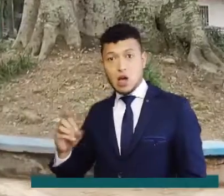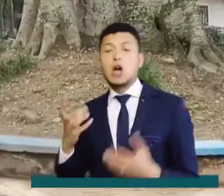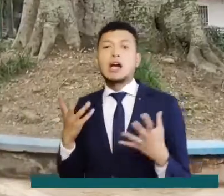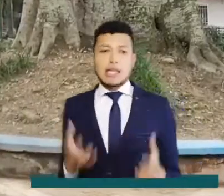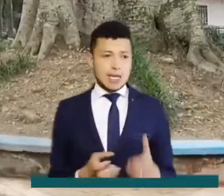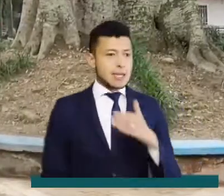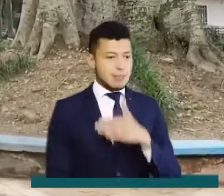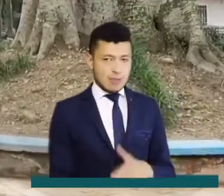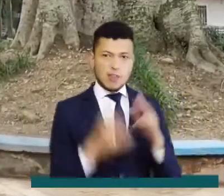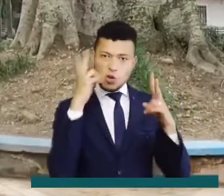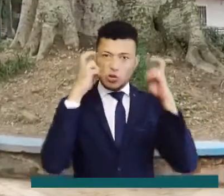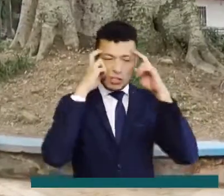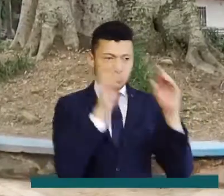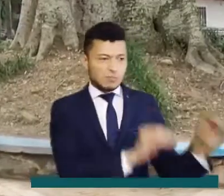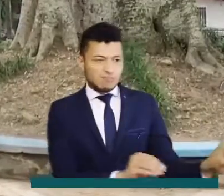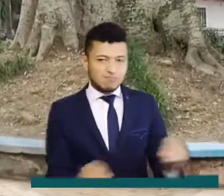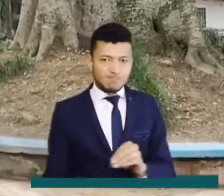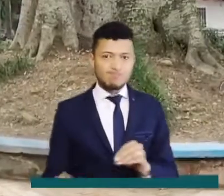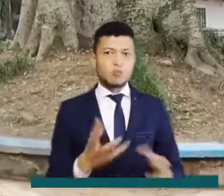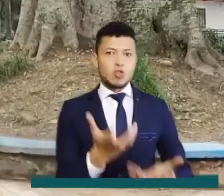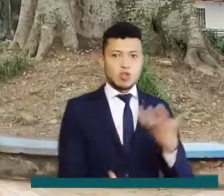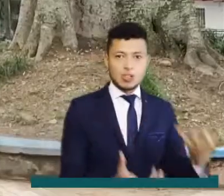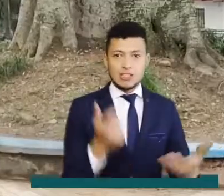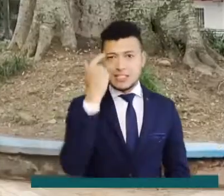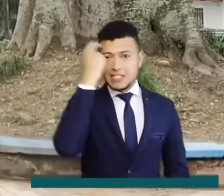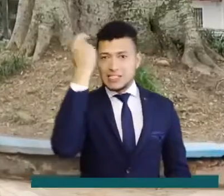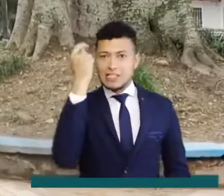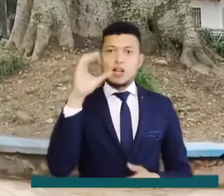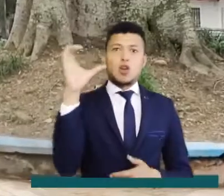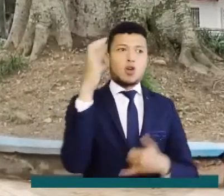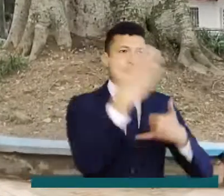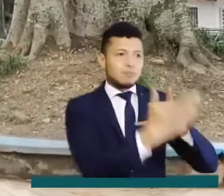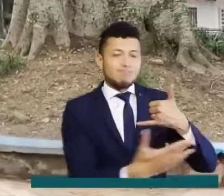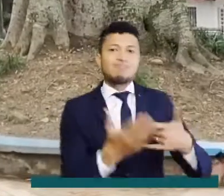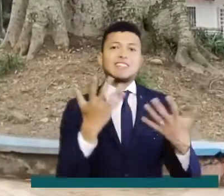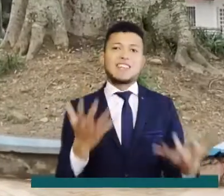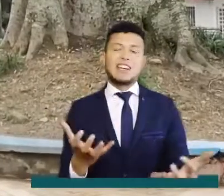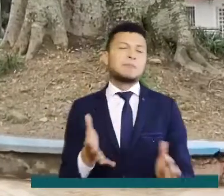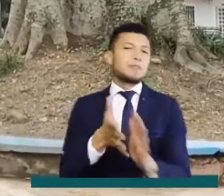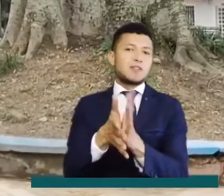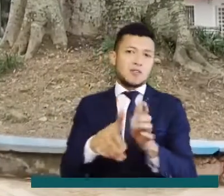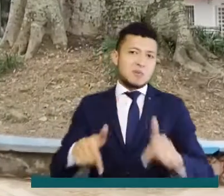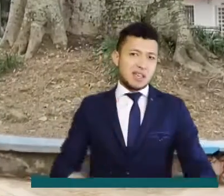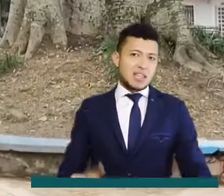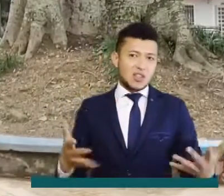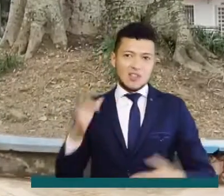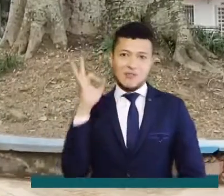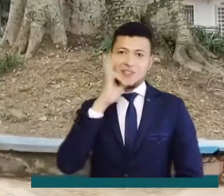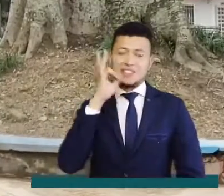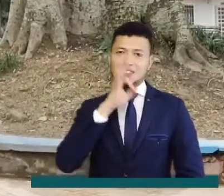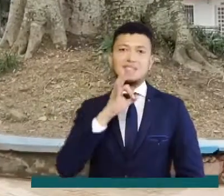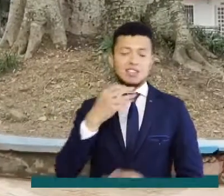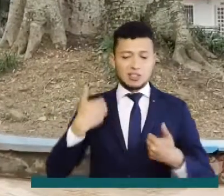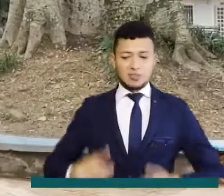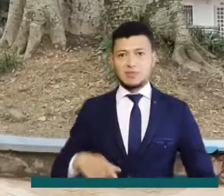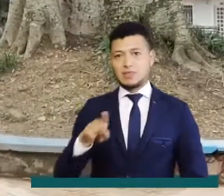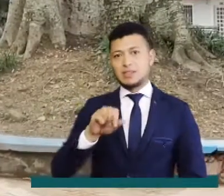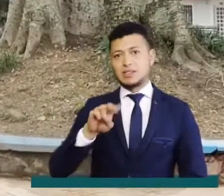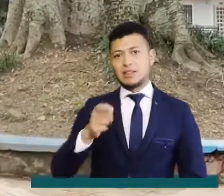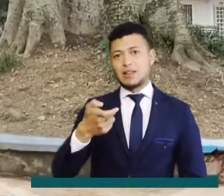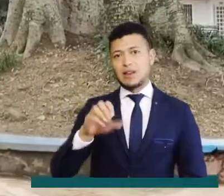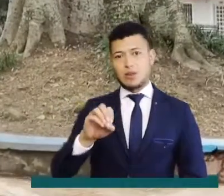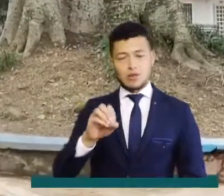conocimientos de la cocina llanera a más lugares en colombia es la información por ahora desde villavicencio santiago molina enlace